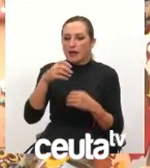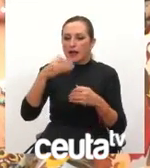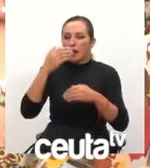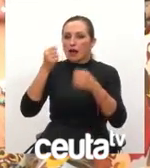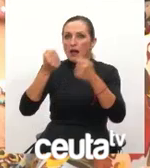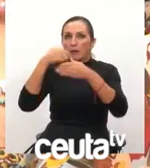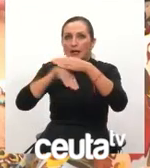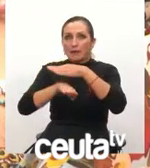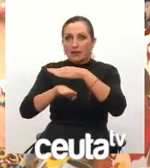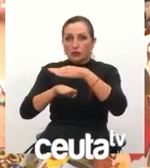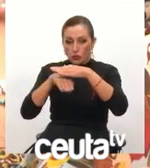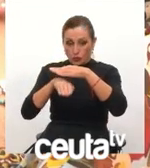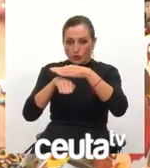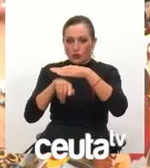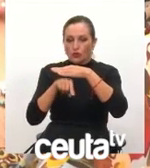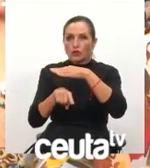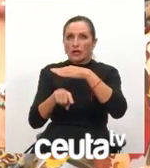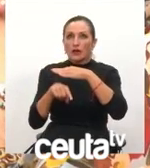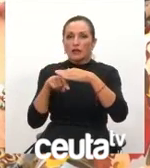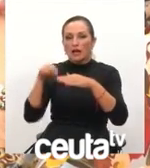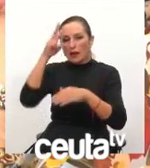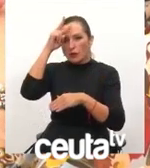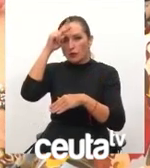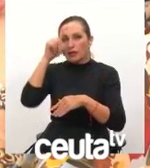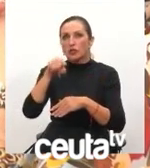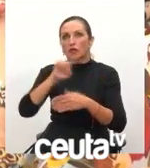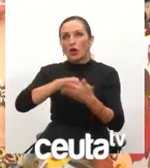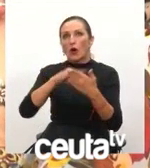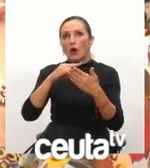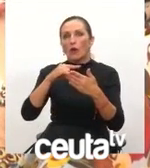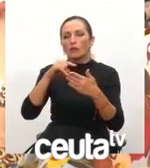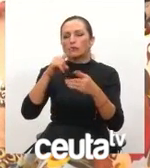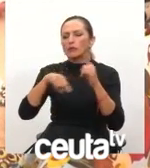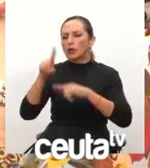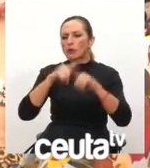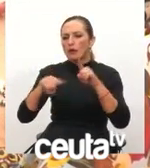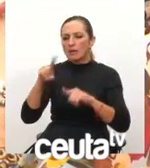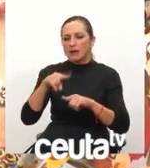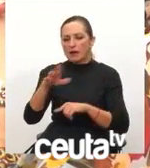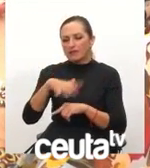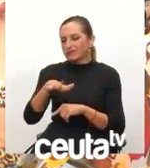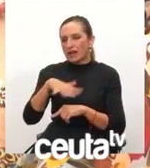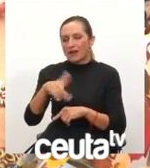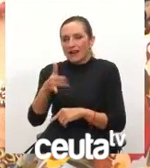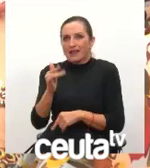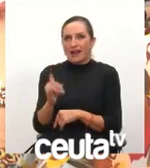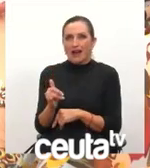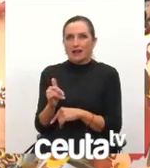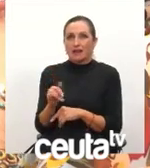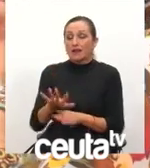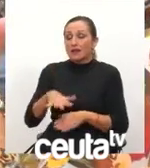esta es la tensión y la preocupación que tienen ustedes sobre los problemas existentes en las barriadas. Y es por ello que